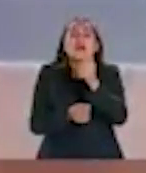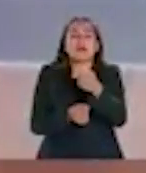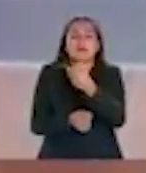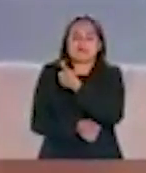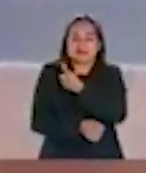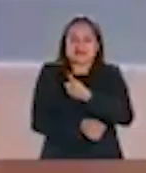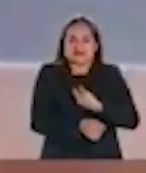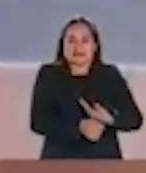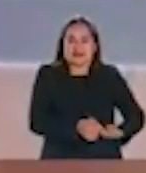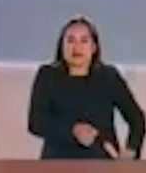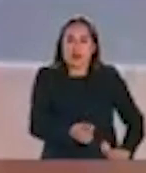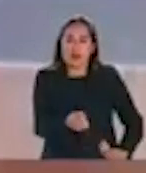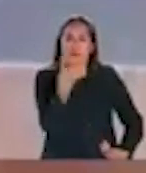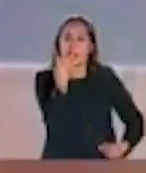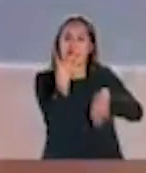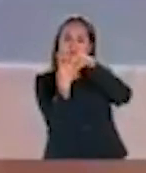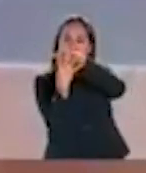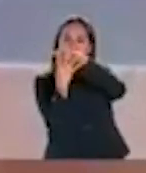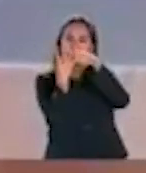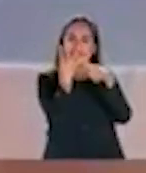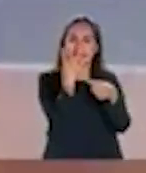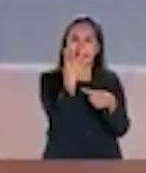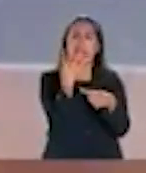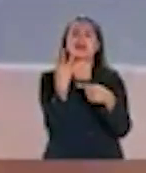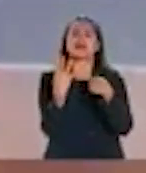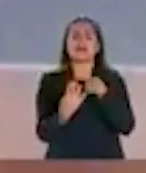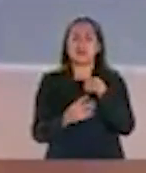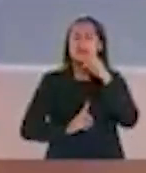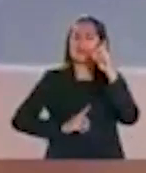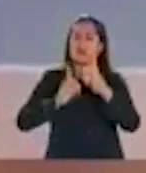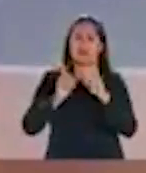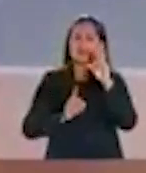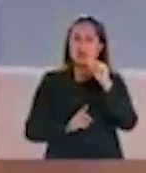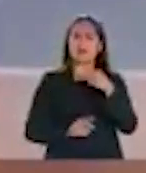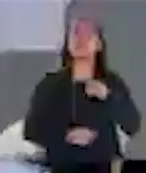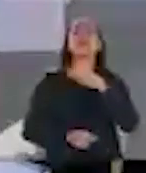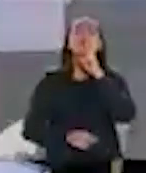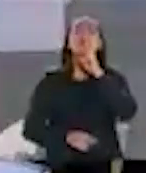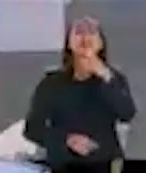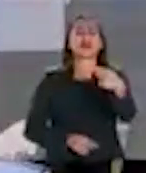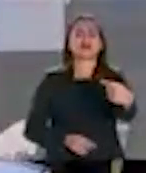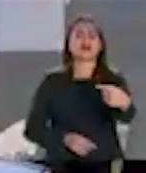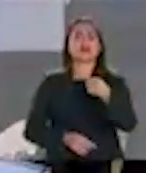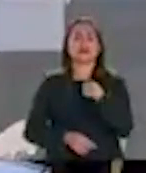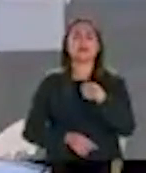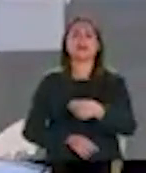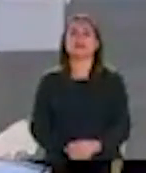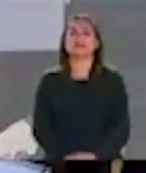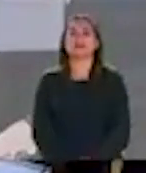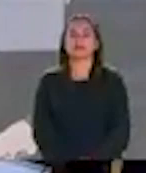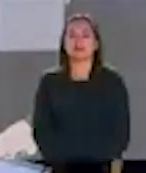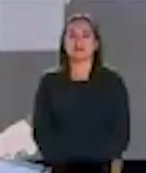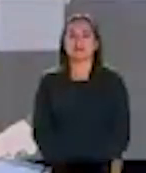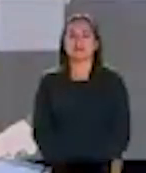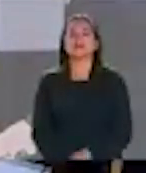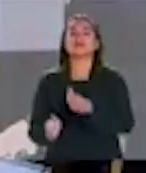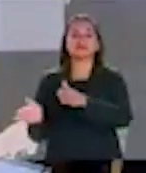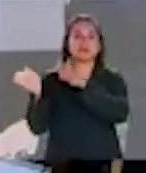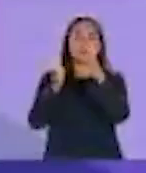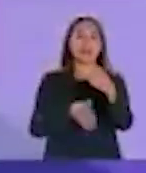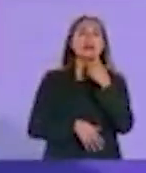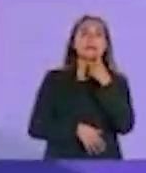yo no tengo ninguna duda ni ustedes tampoco el mejor soy yo candidato lópez obrador adelante